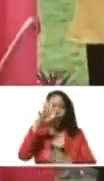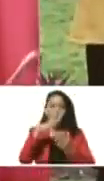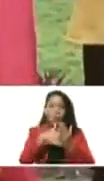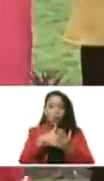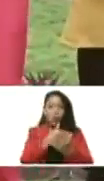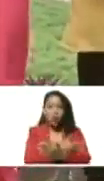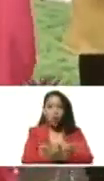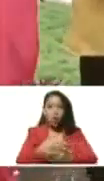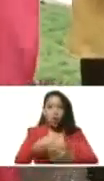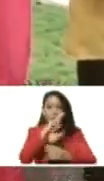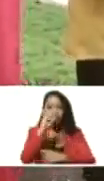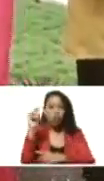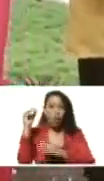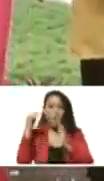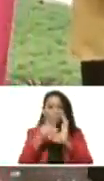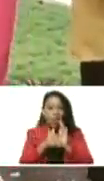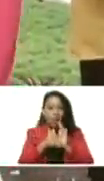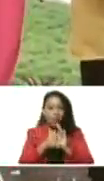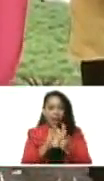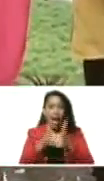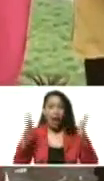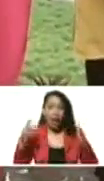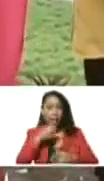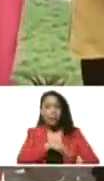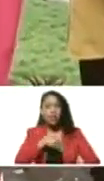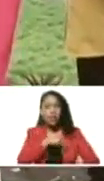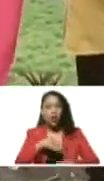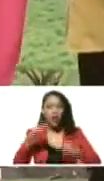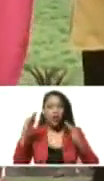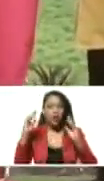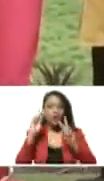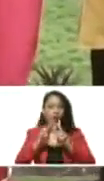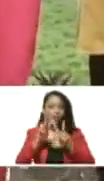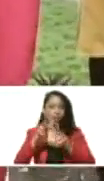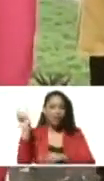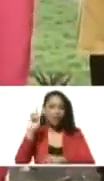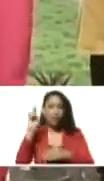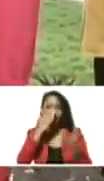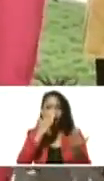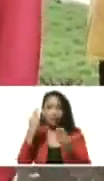4.200.000 de la Gran Misión Vivienda Venezuela.